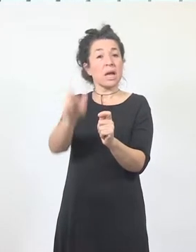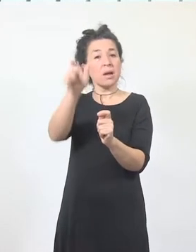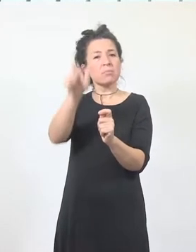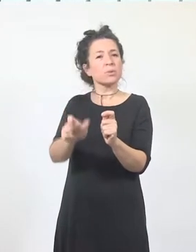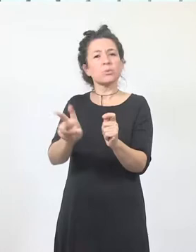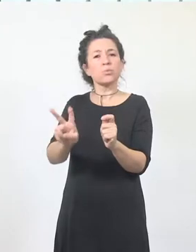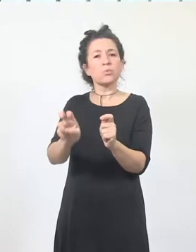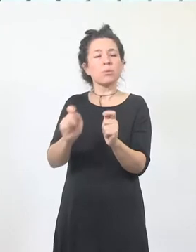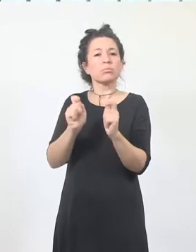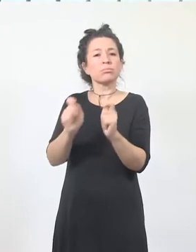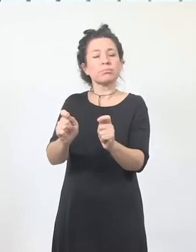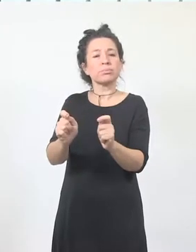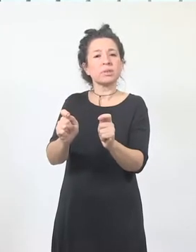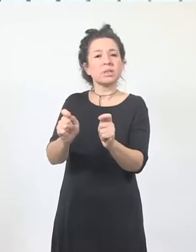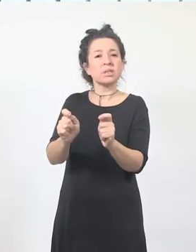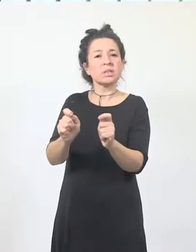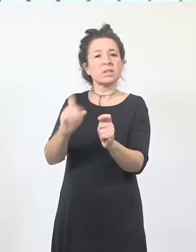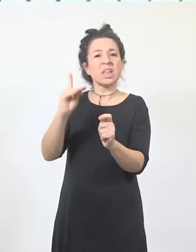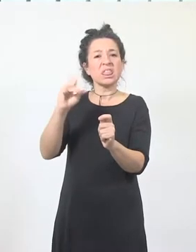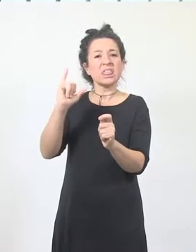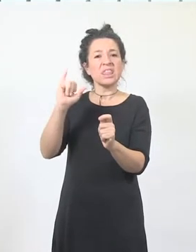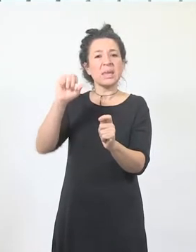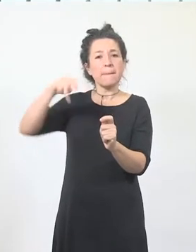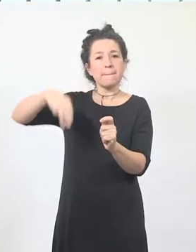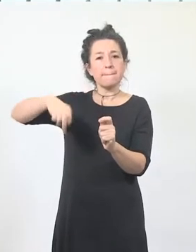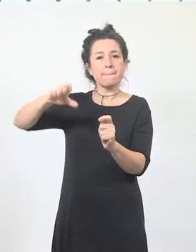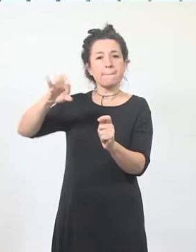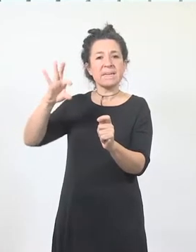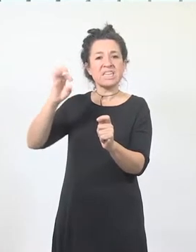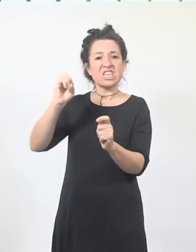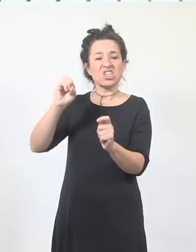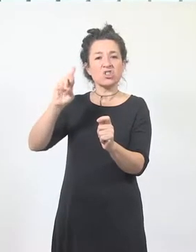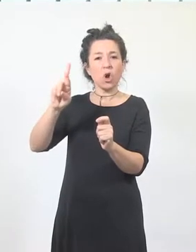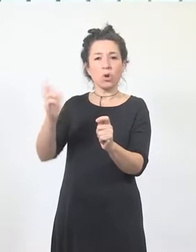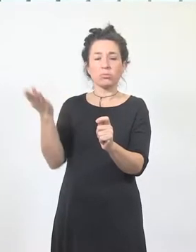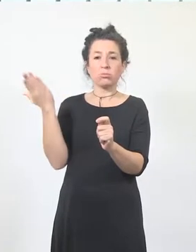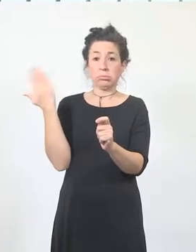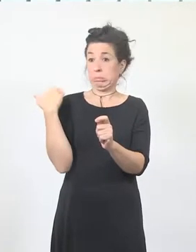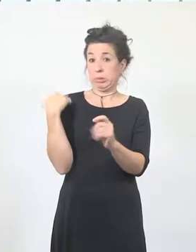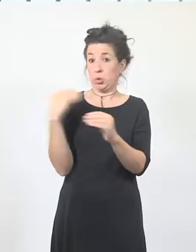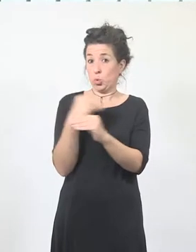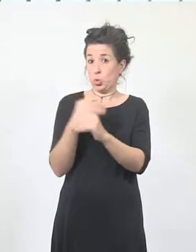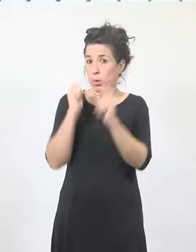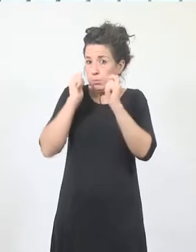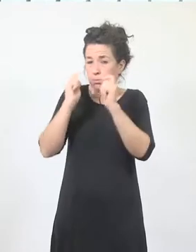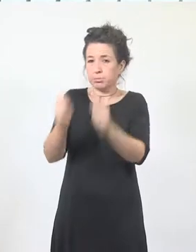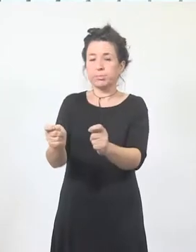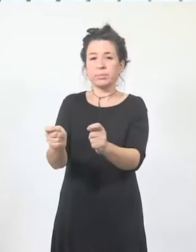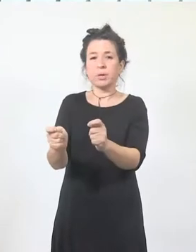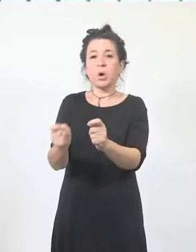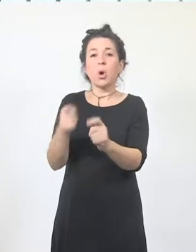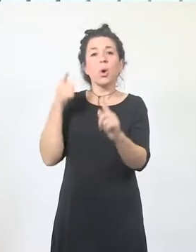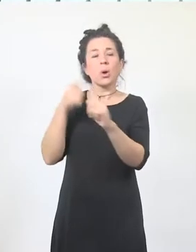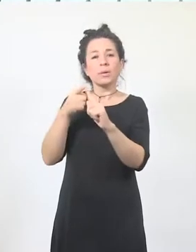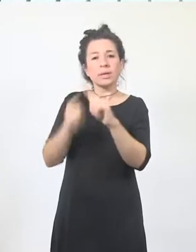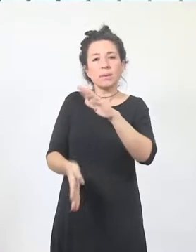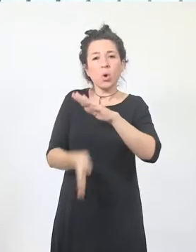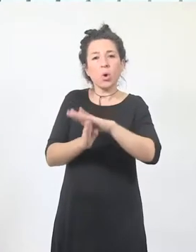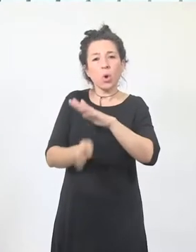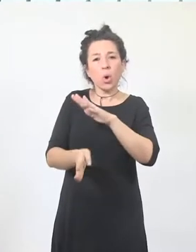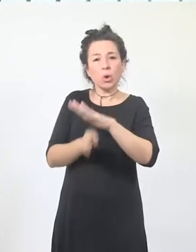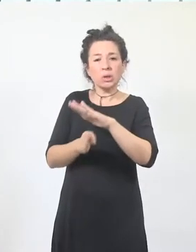el nuevo que era Di Mestor, que fue nombrado en octubre ahora, para